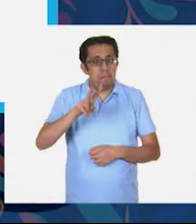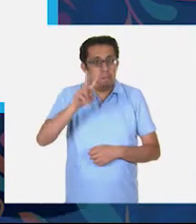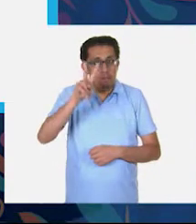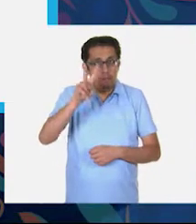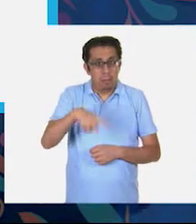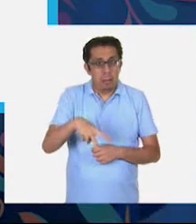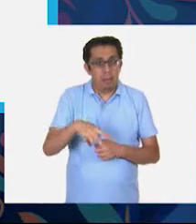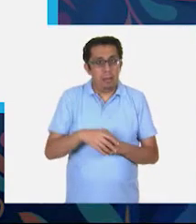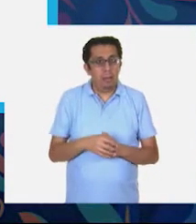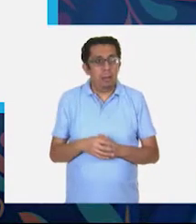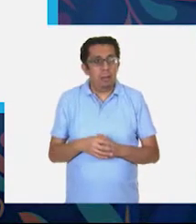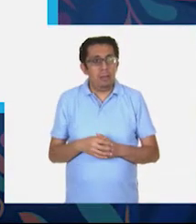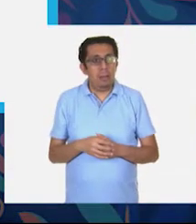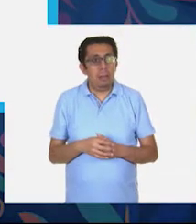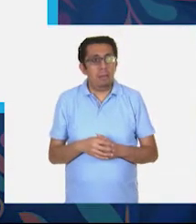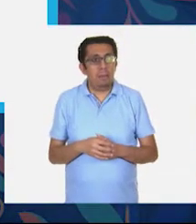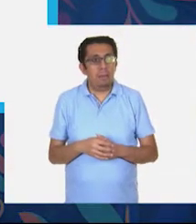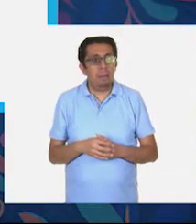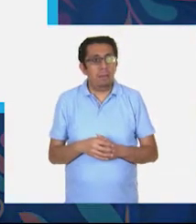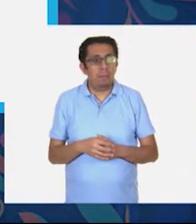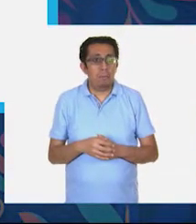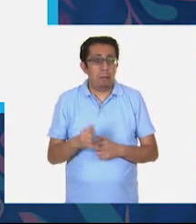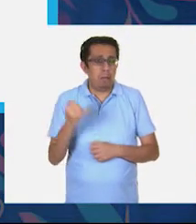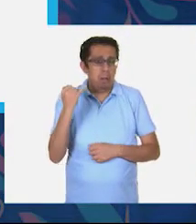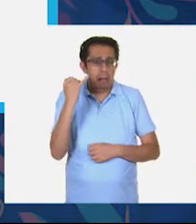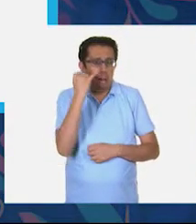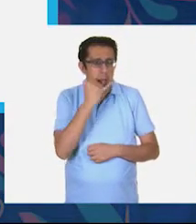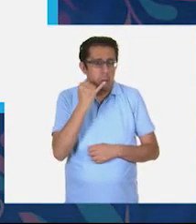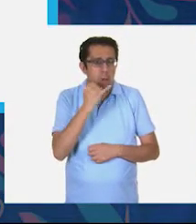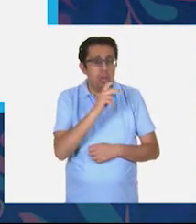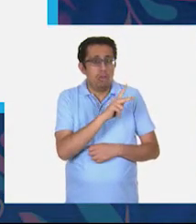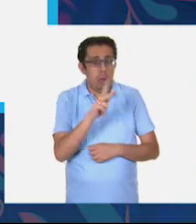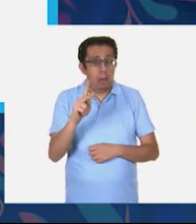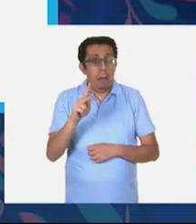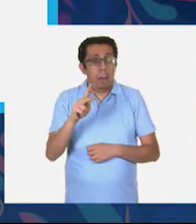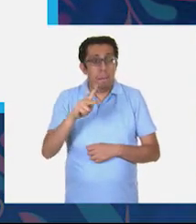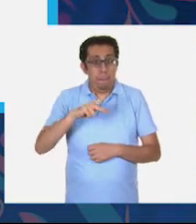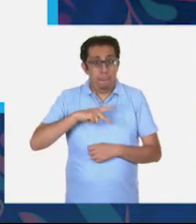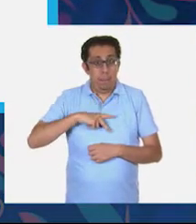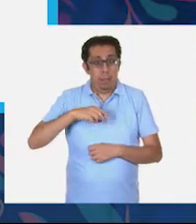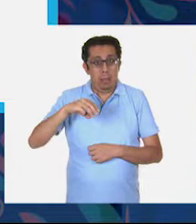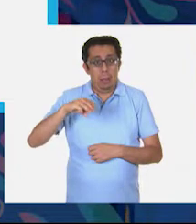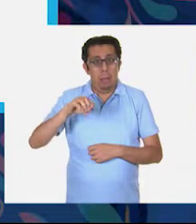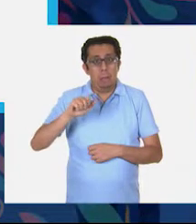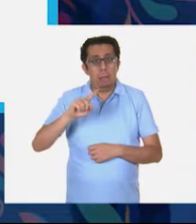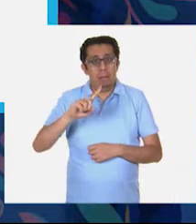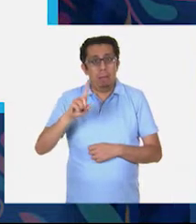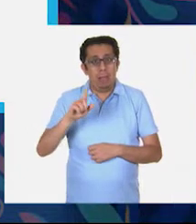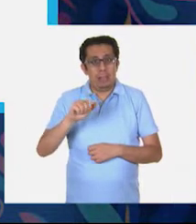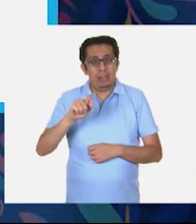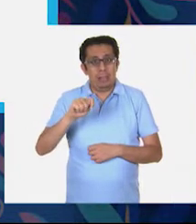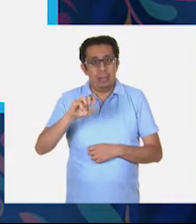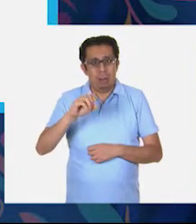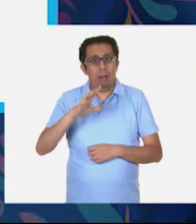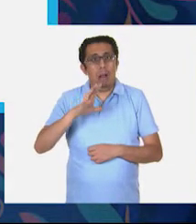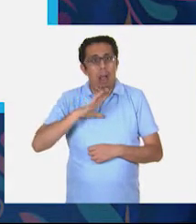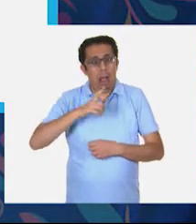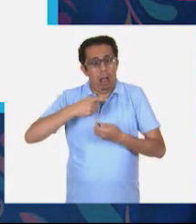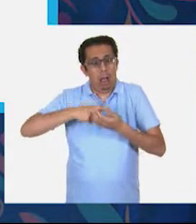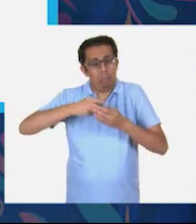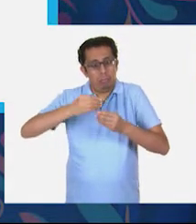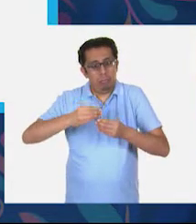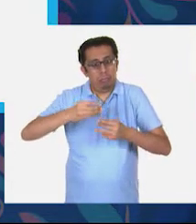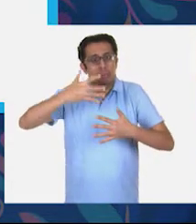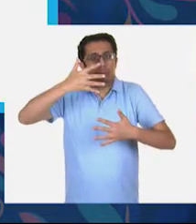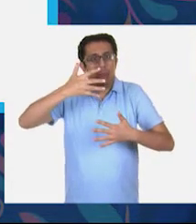Joaquín, como todas las lenguas, el mazateco también tiene muchas variantes. Una de